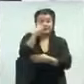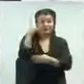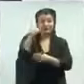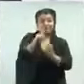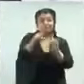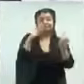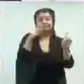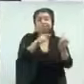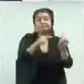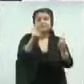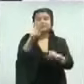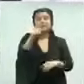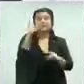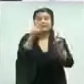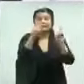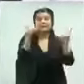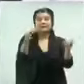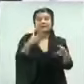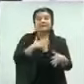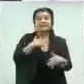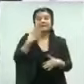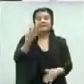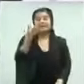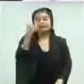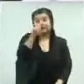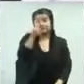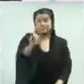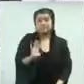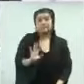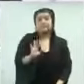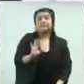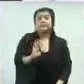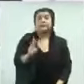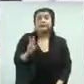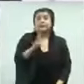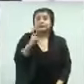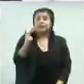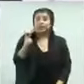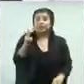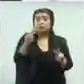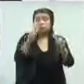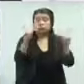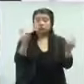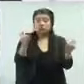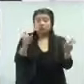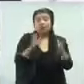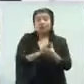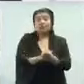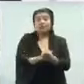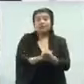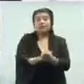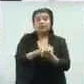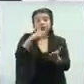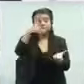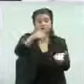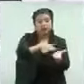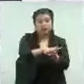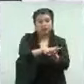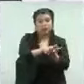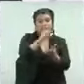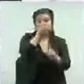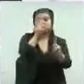ese sería el primer tema de mi intervención. Por el segundo tema, aquí está el tema de los aeropuertos,